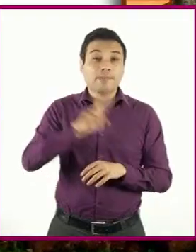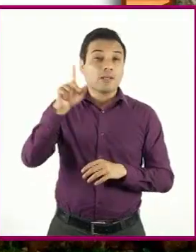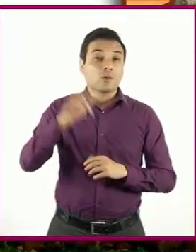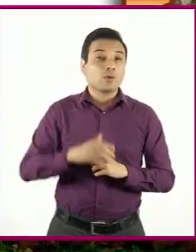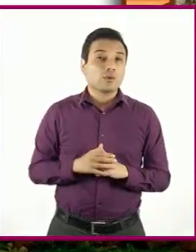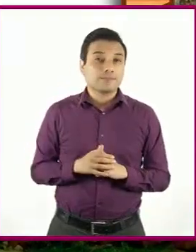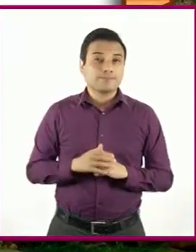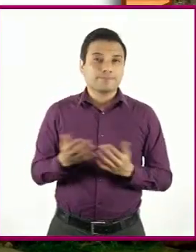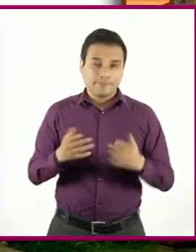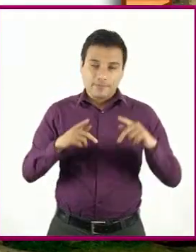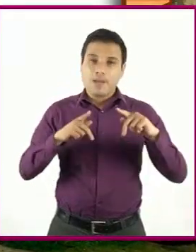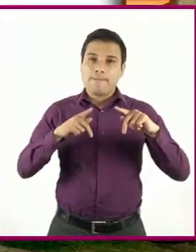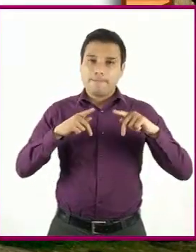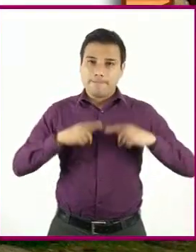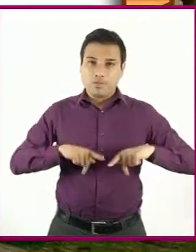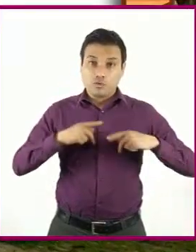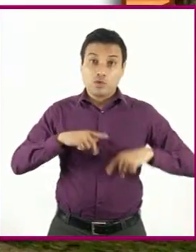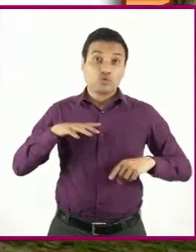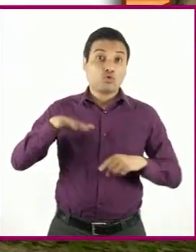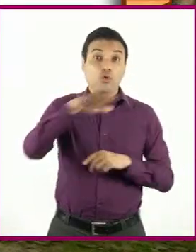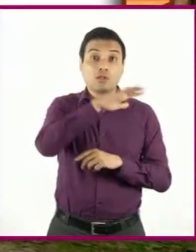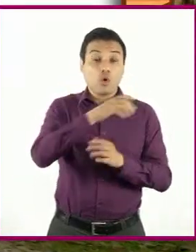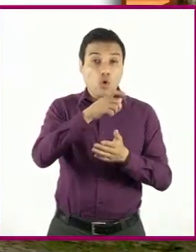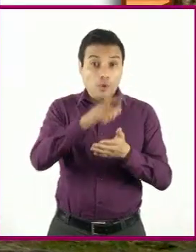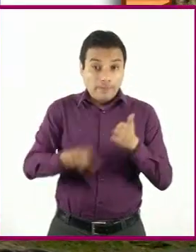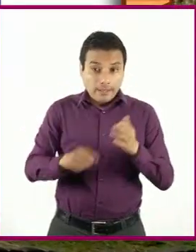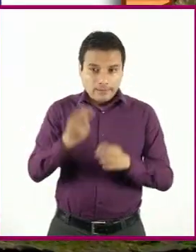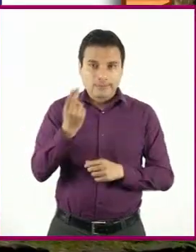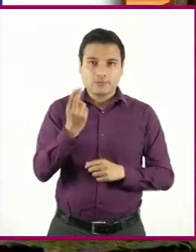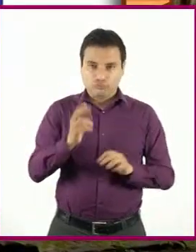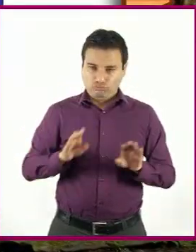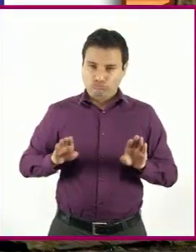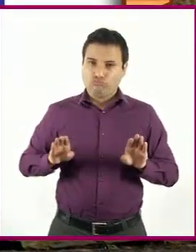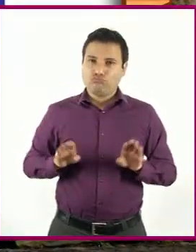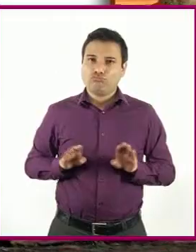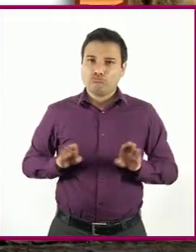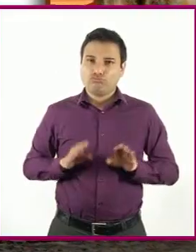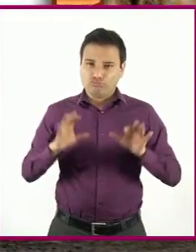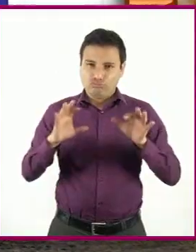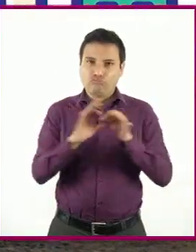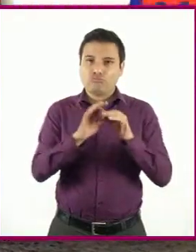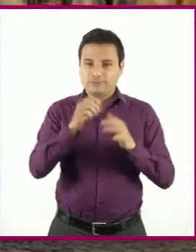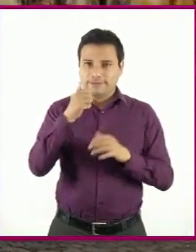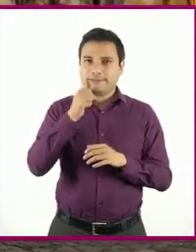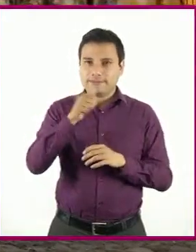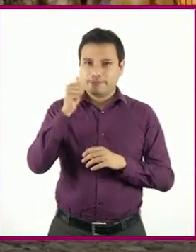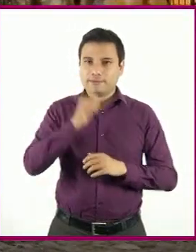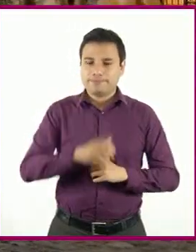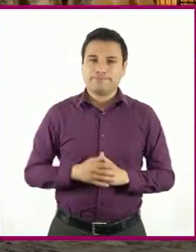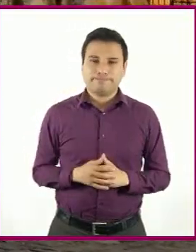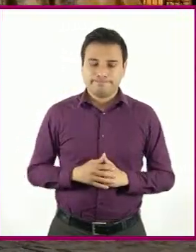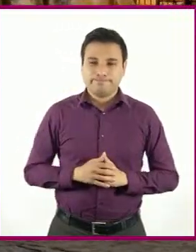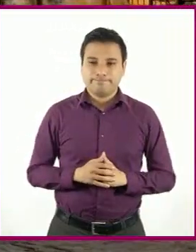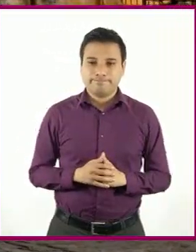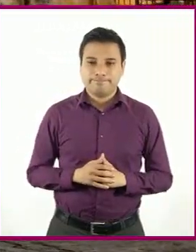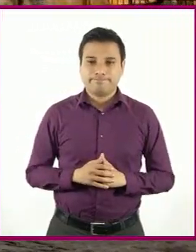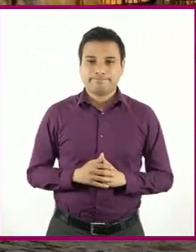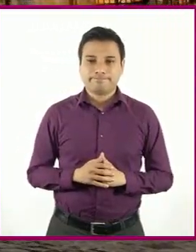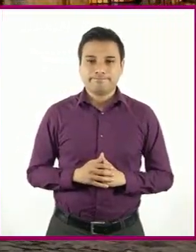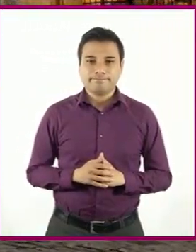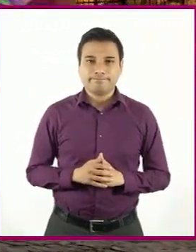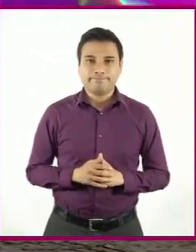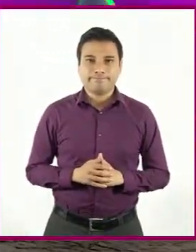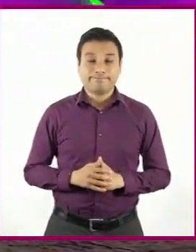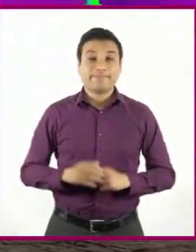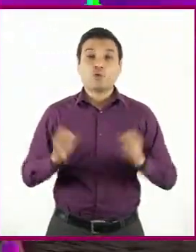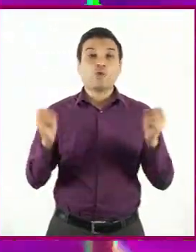al usuario o consumidor, ya que de las necesidades de este se crean los productos y servicios.